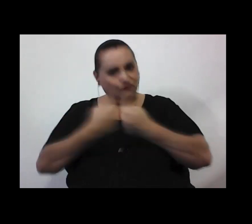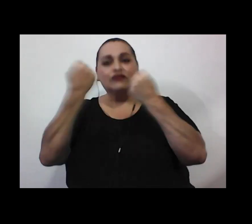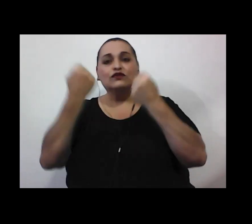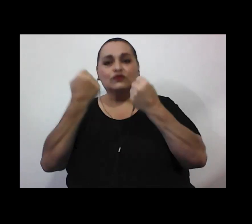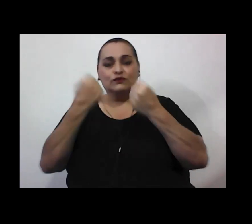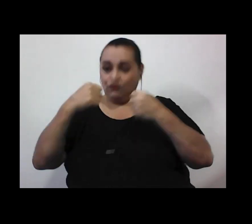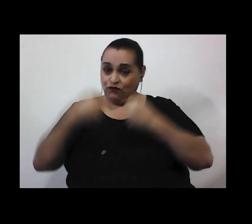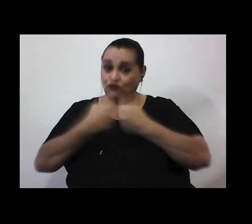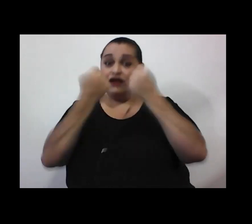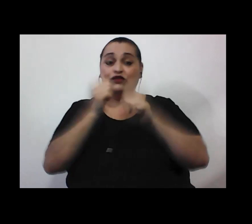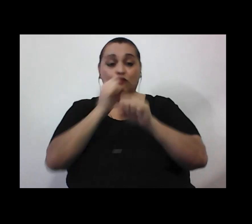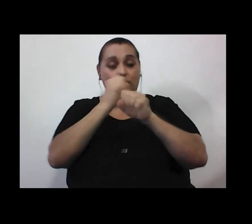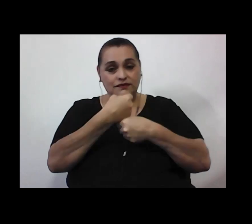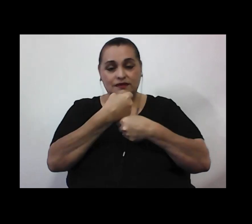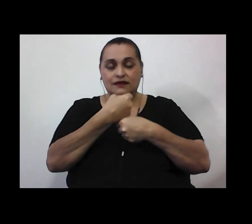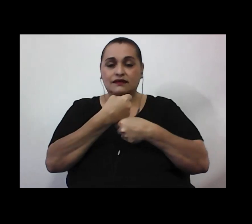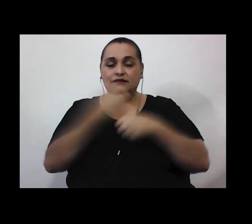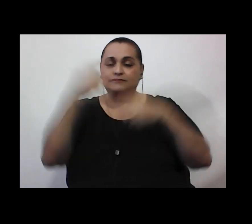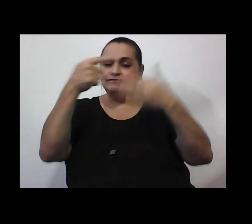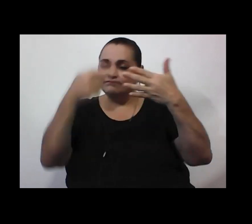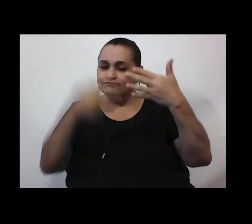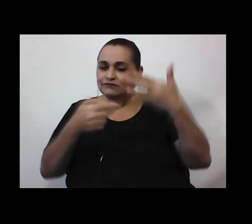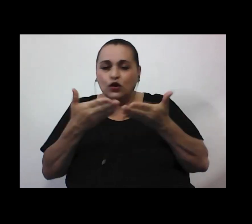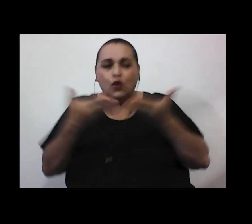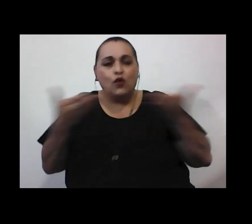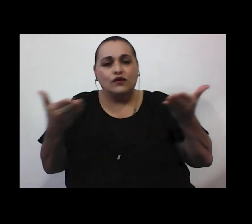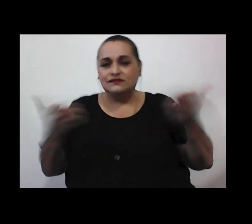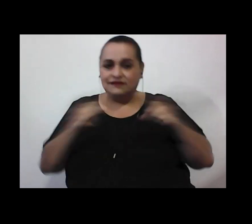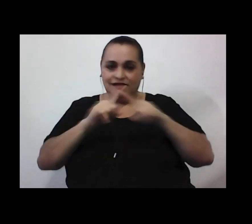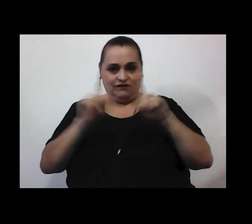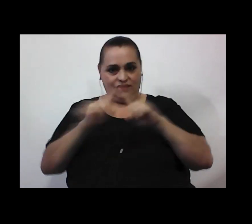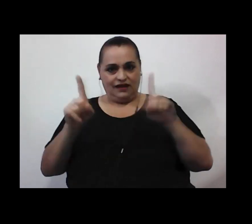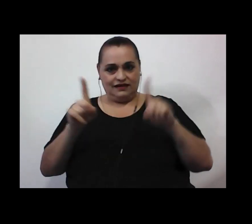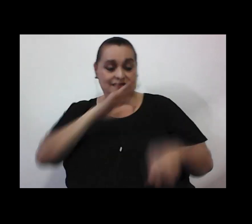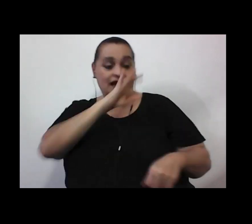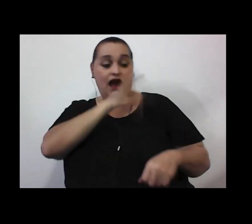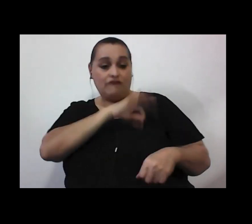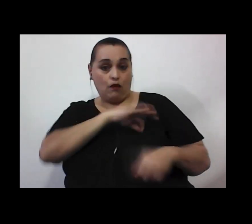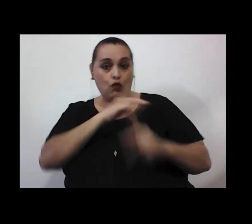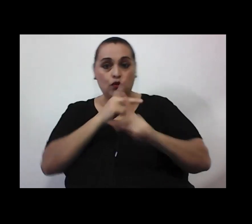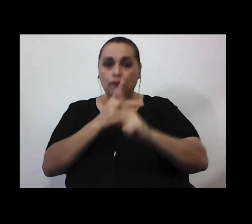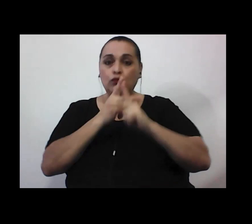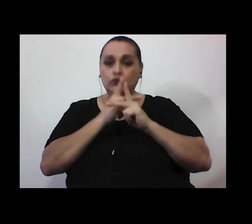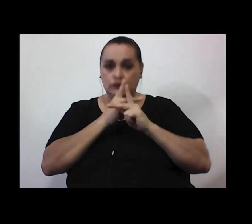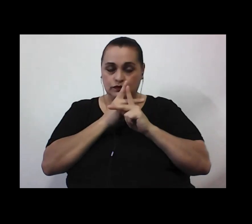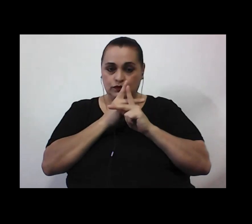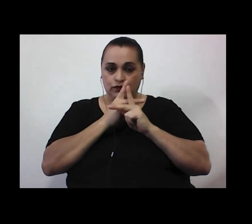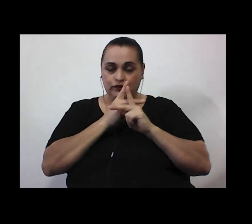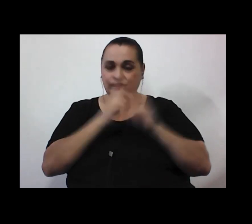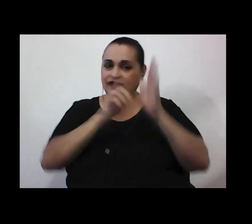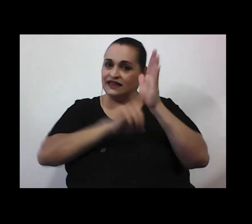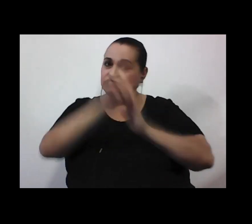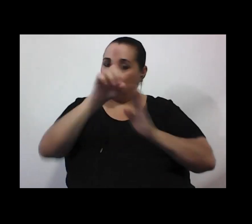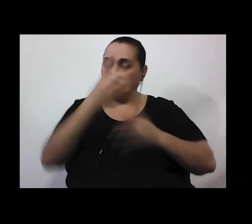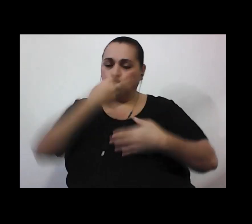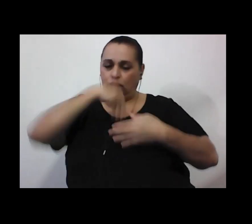desafío de hacer las cosas diferentes a favor de la protección y desarrollo